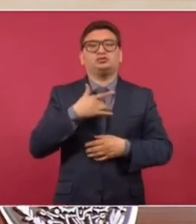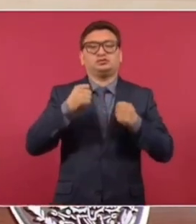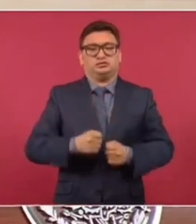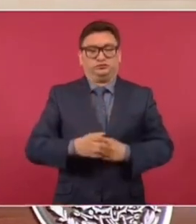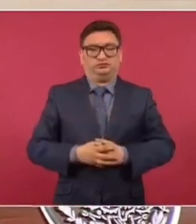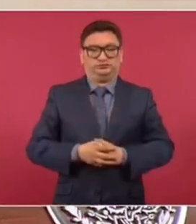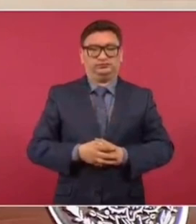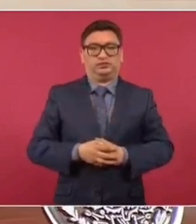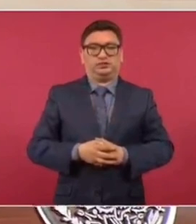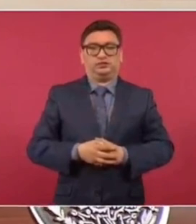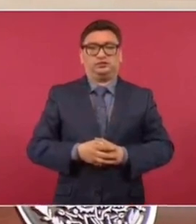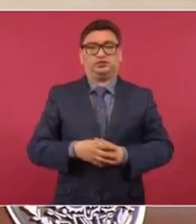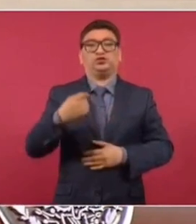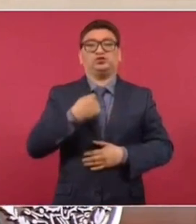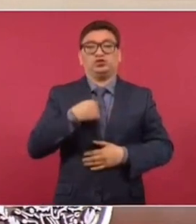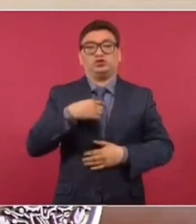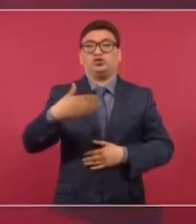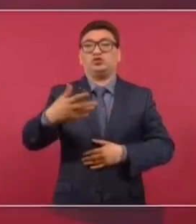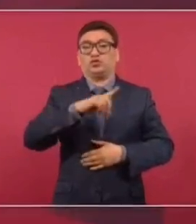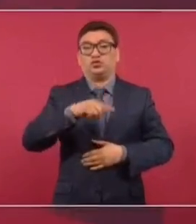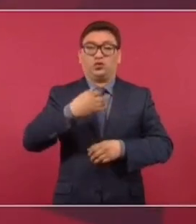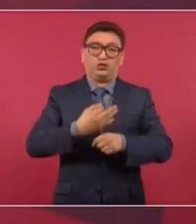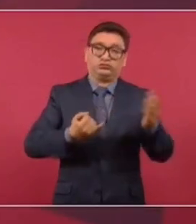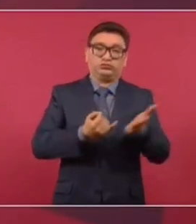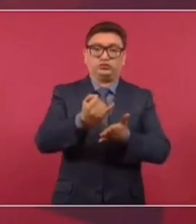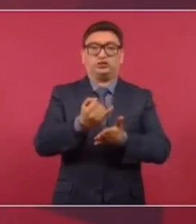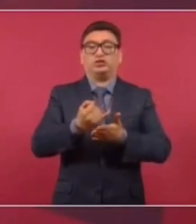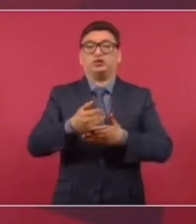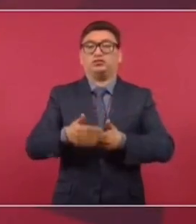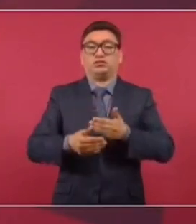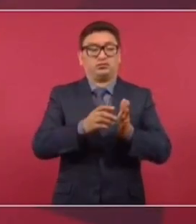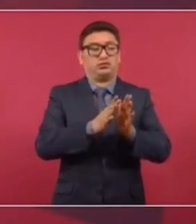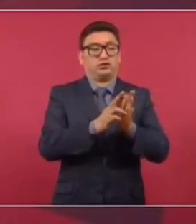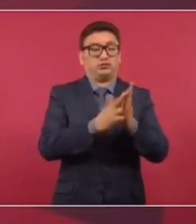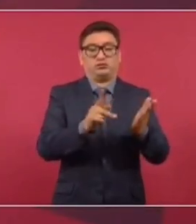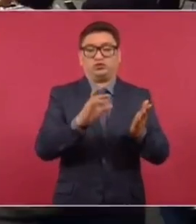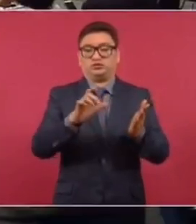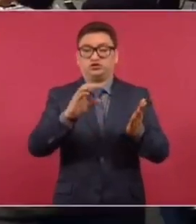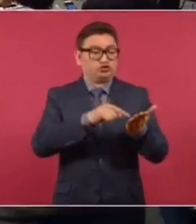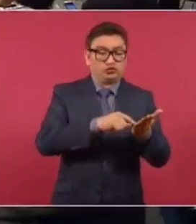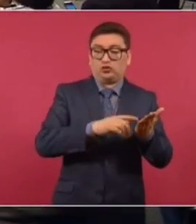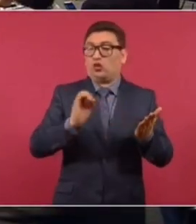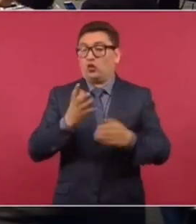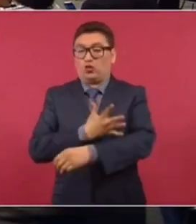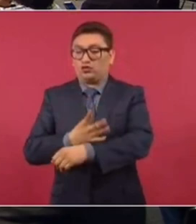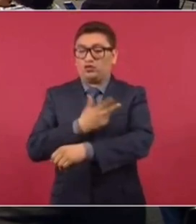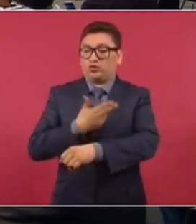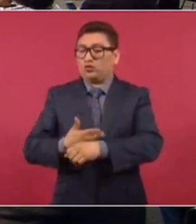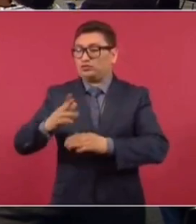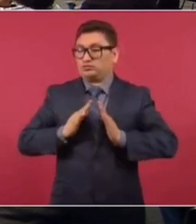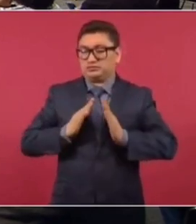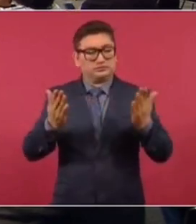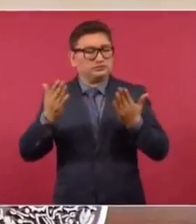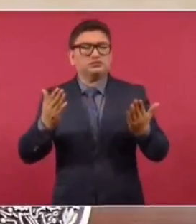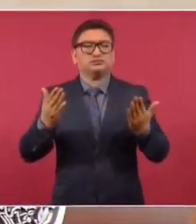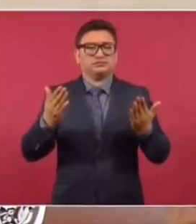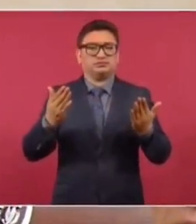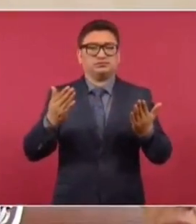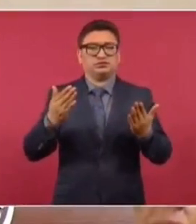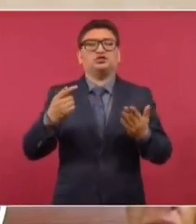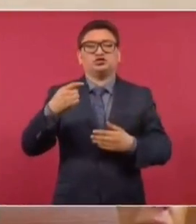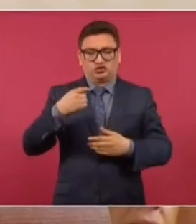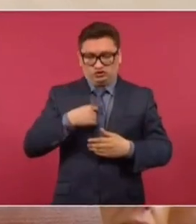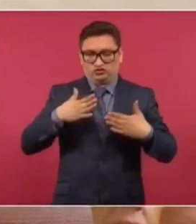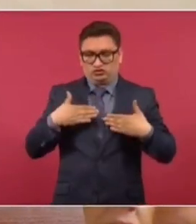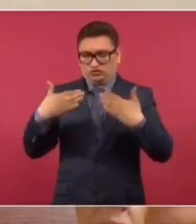Sí. O sea, si tengo que decidir ahora entre proceso y la honestidad, en este caso de la defensa,